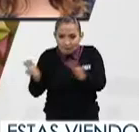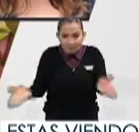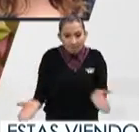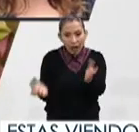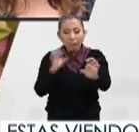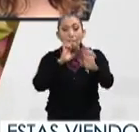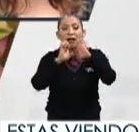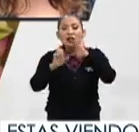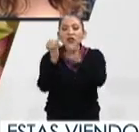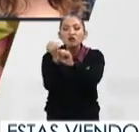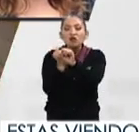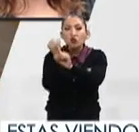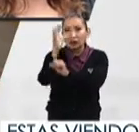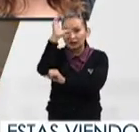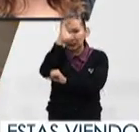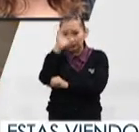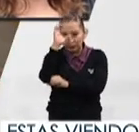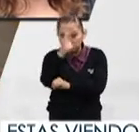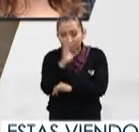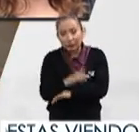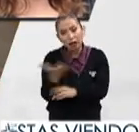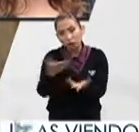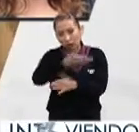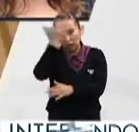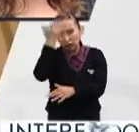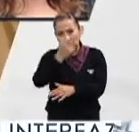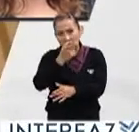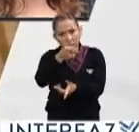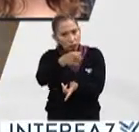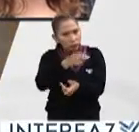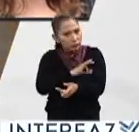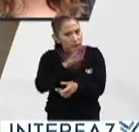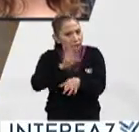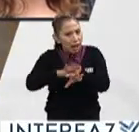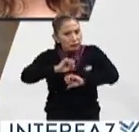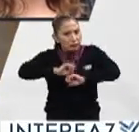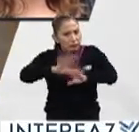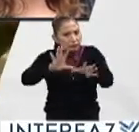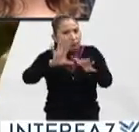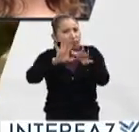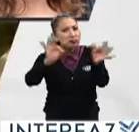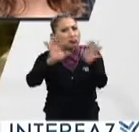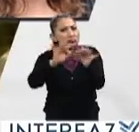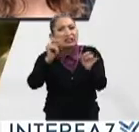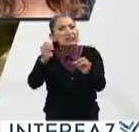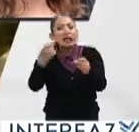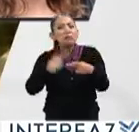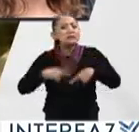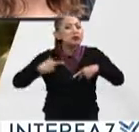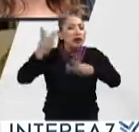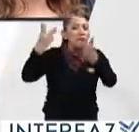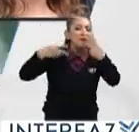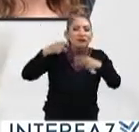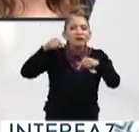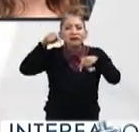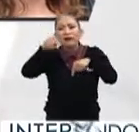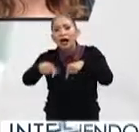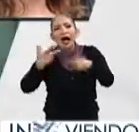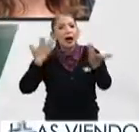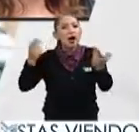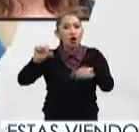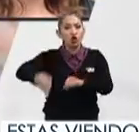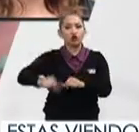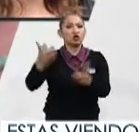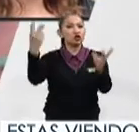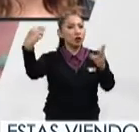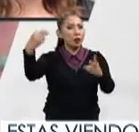fomentar el periodismo científico. No sé si nos puedas dar un poquito quiénes van a estar en la sesión del